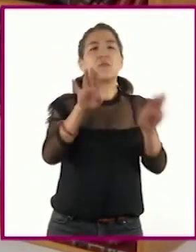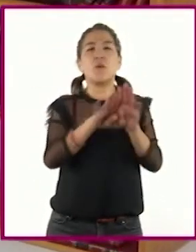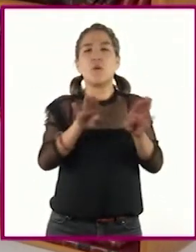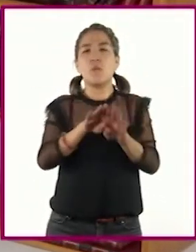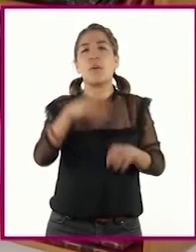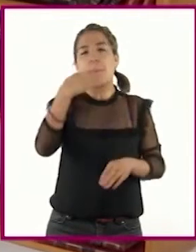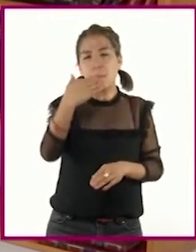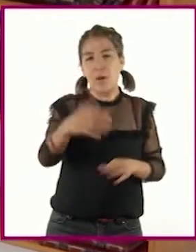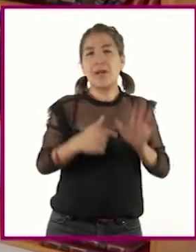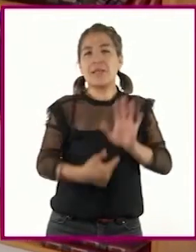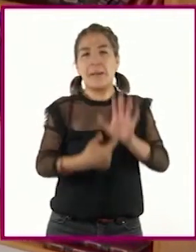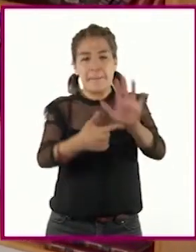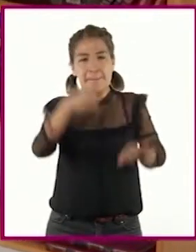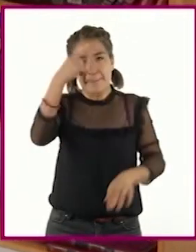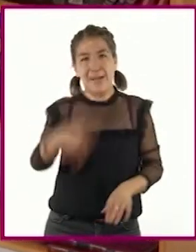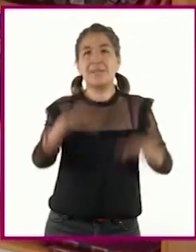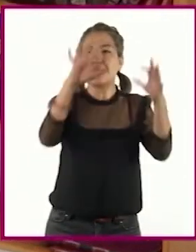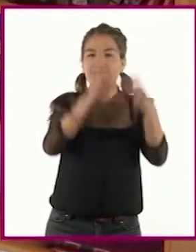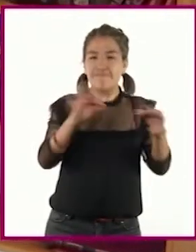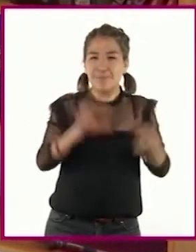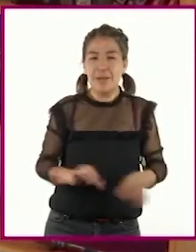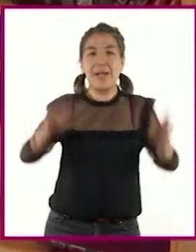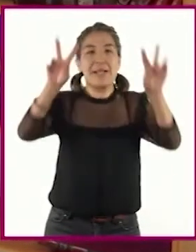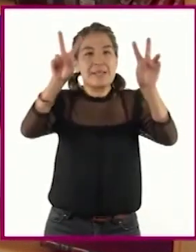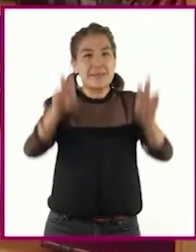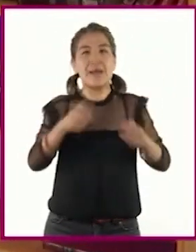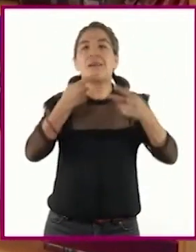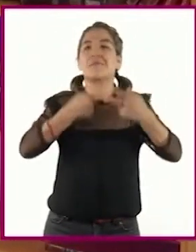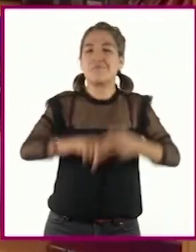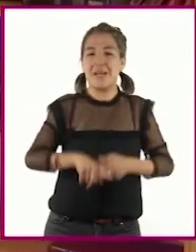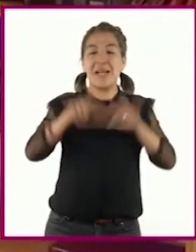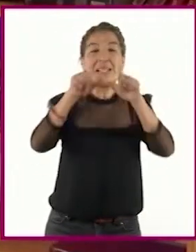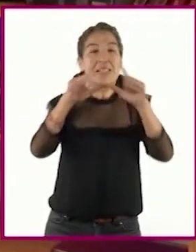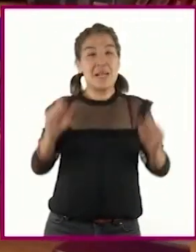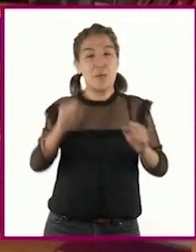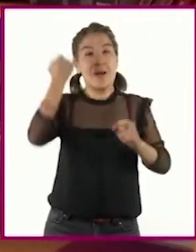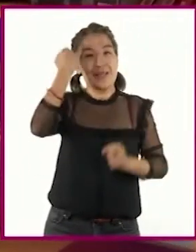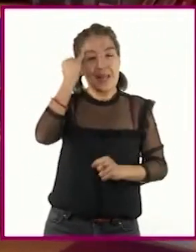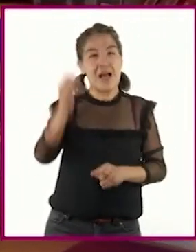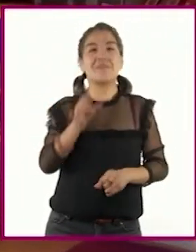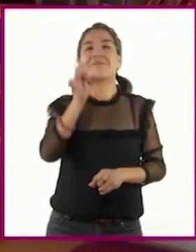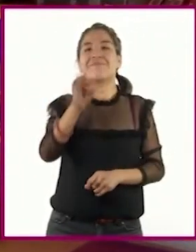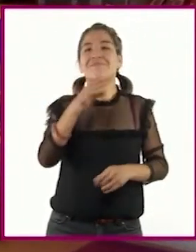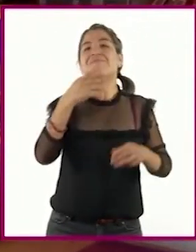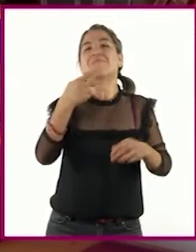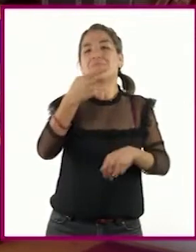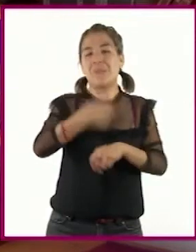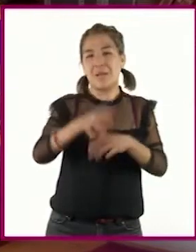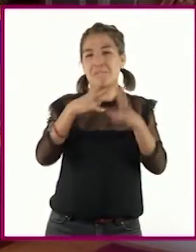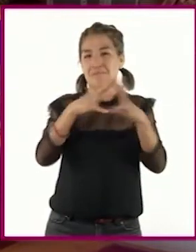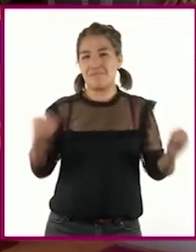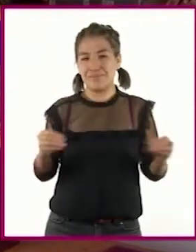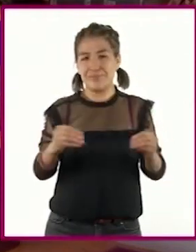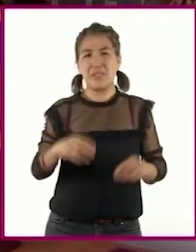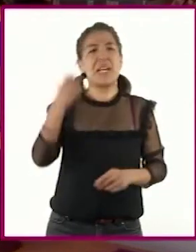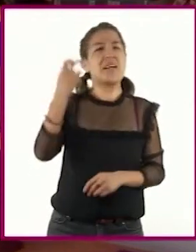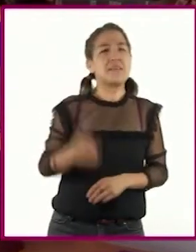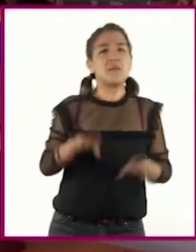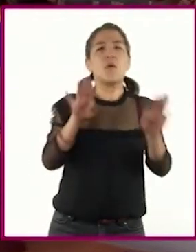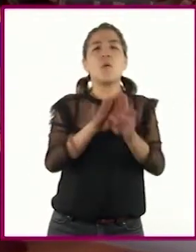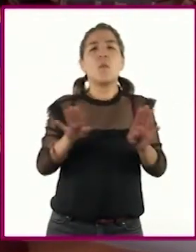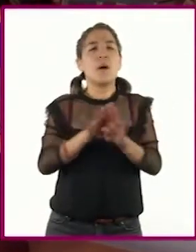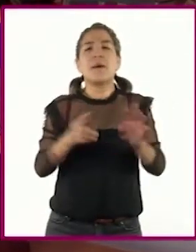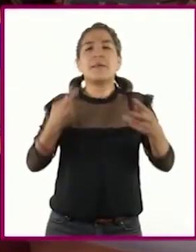forma de comenzar el tema, las lenguas indígenas en peligro de desaparición. Una buena